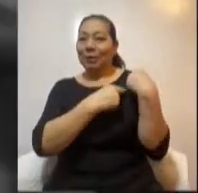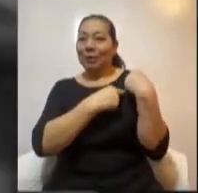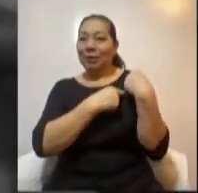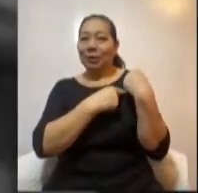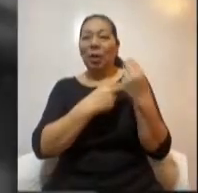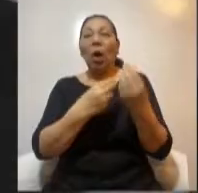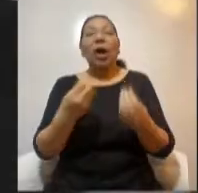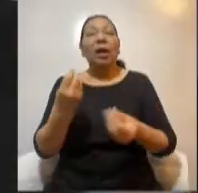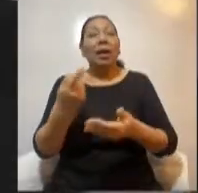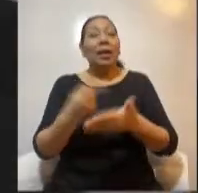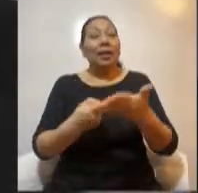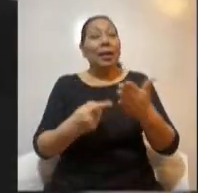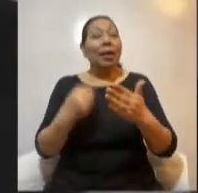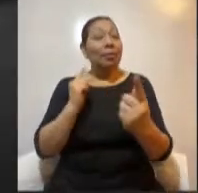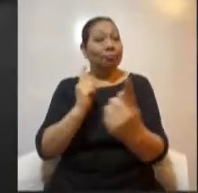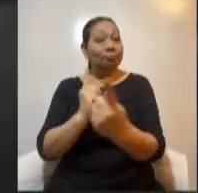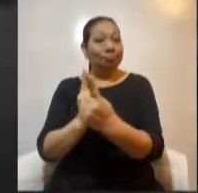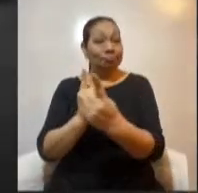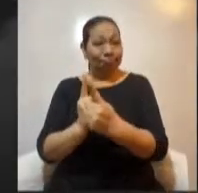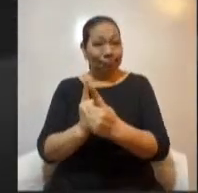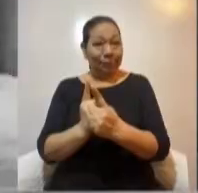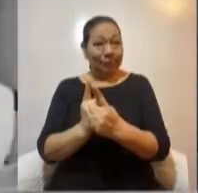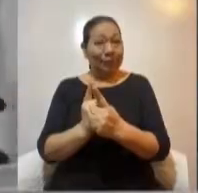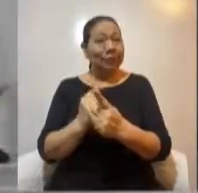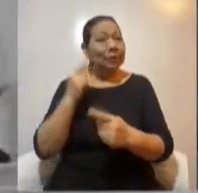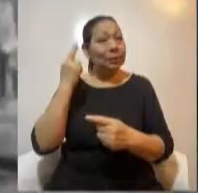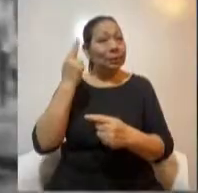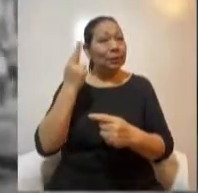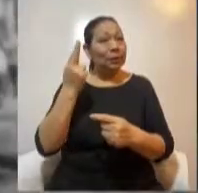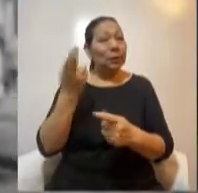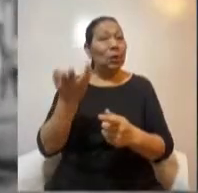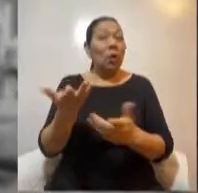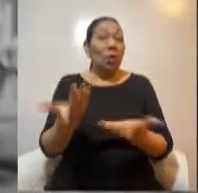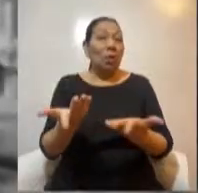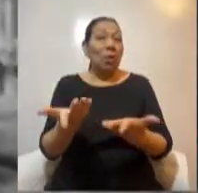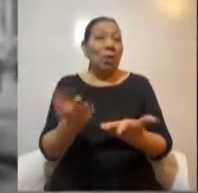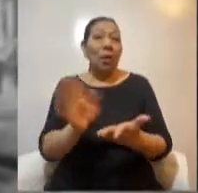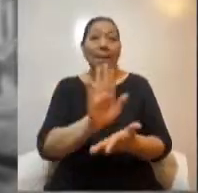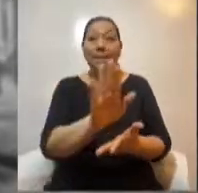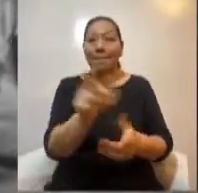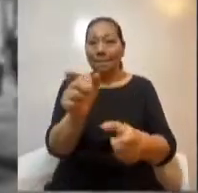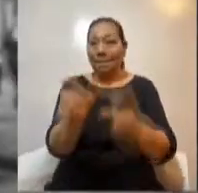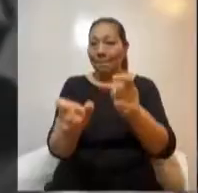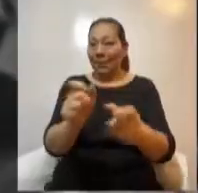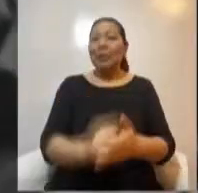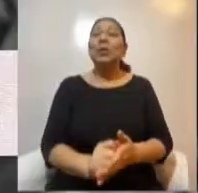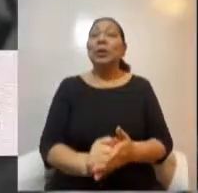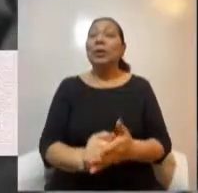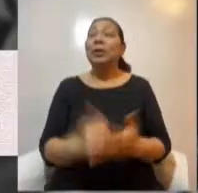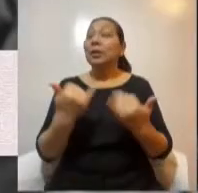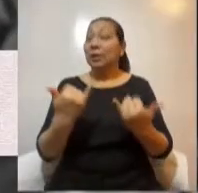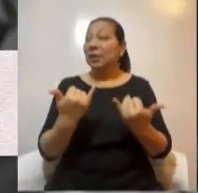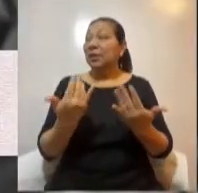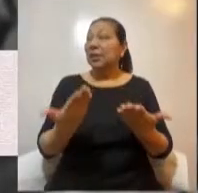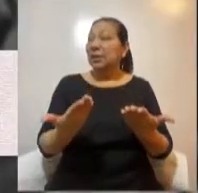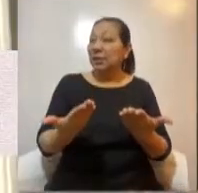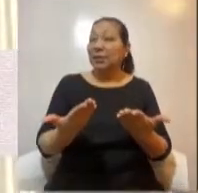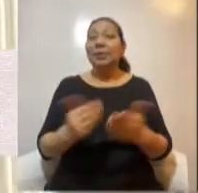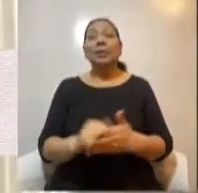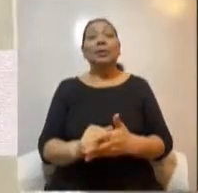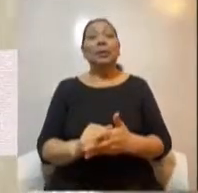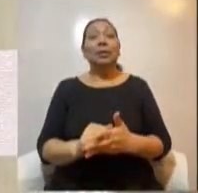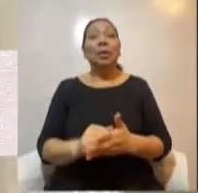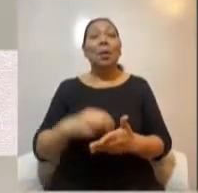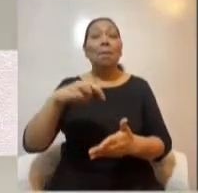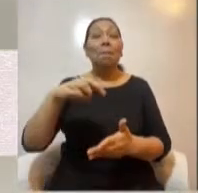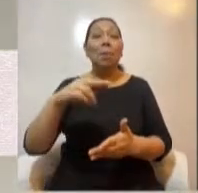roles, espacios o atributos preestablecidos en razón al sexo de las personas. Bajo esta premisa, en